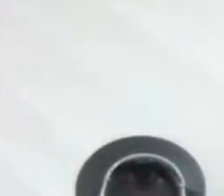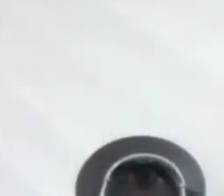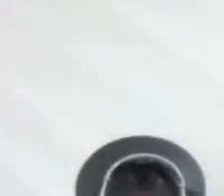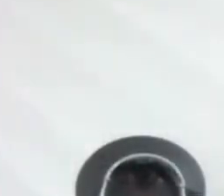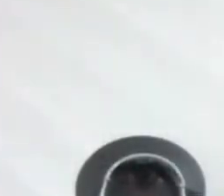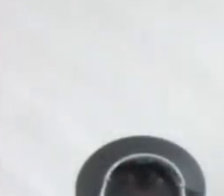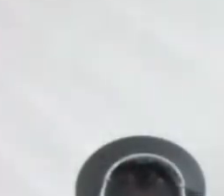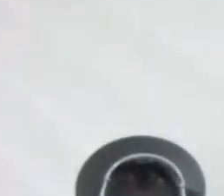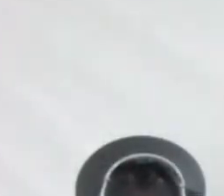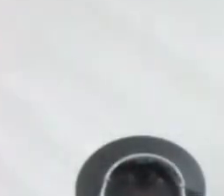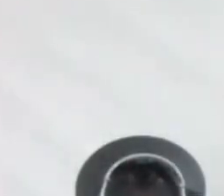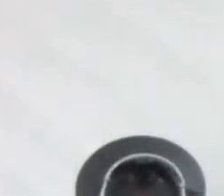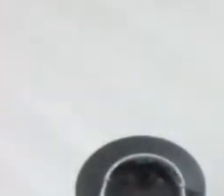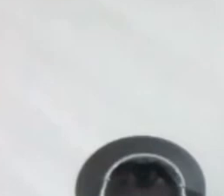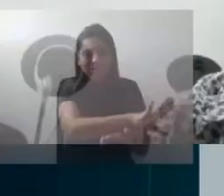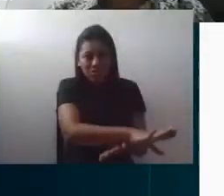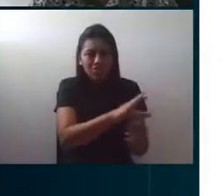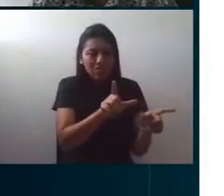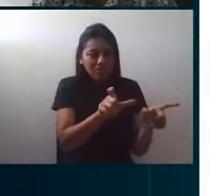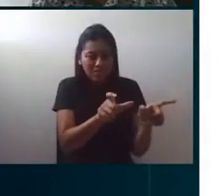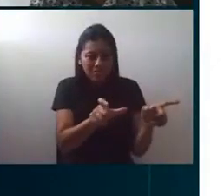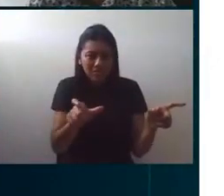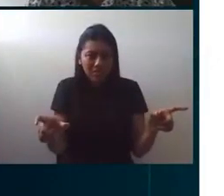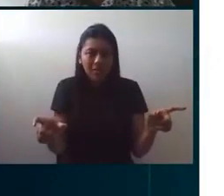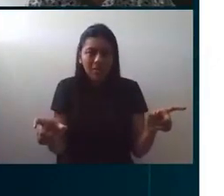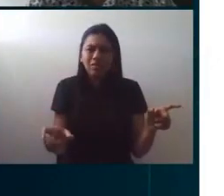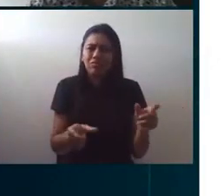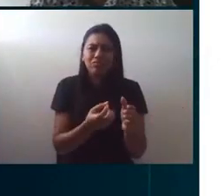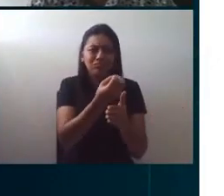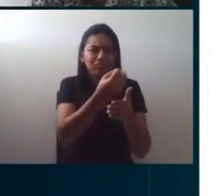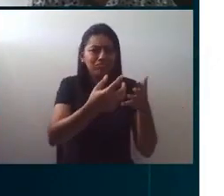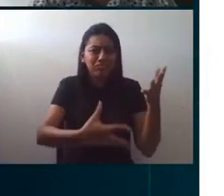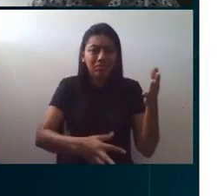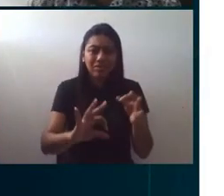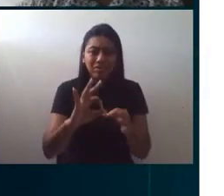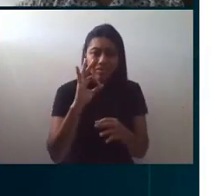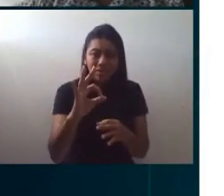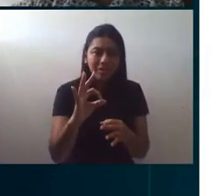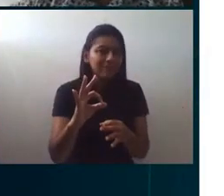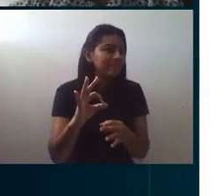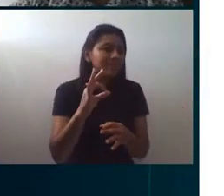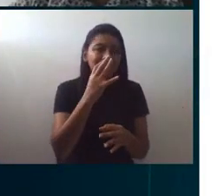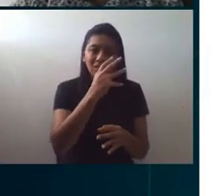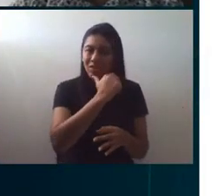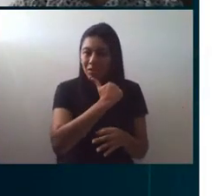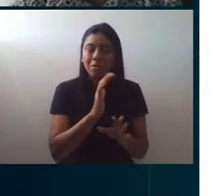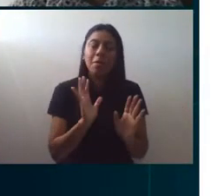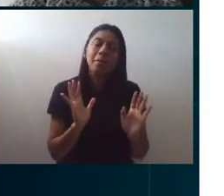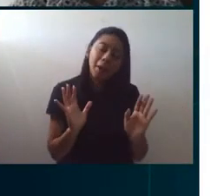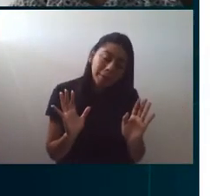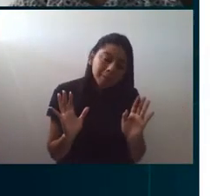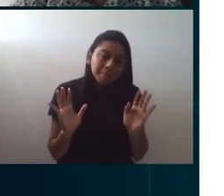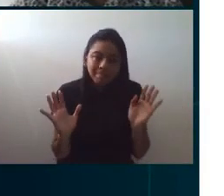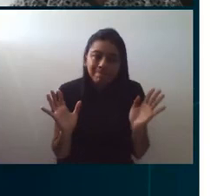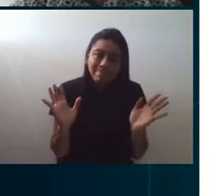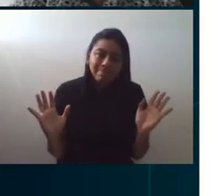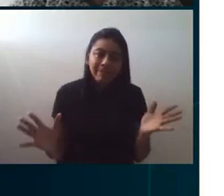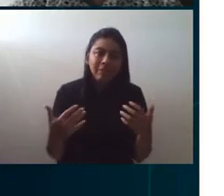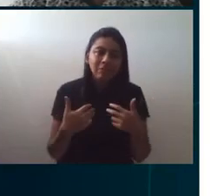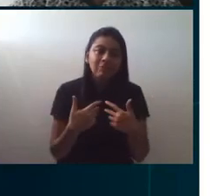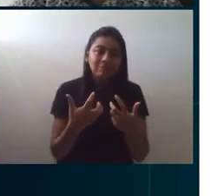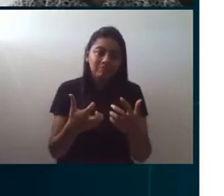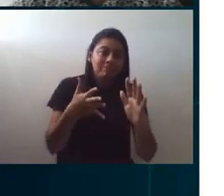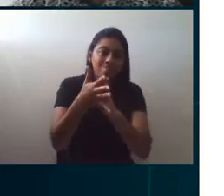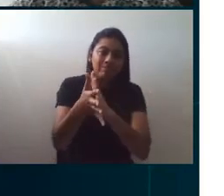lematización se queda muy cortica, realmente trae mucho, digamos, no es tan refinada a la hora de normalizar, pero bueno, realmente quiero darle